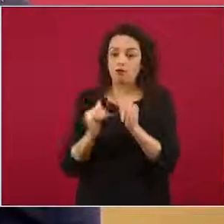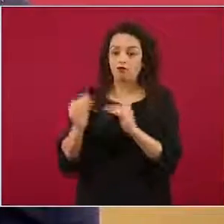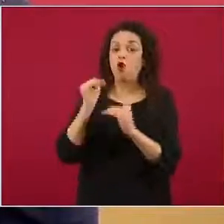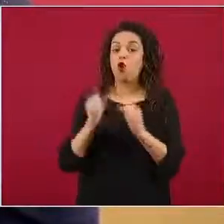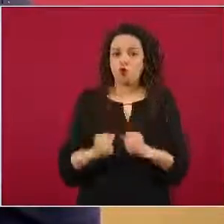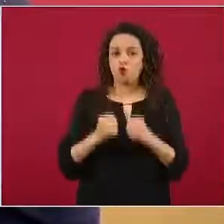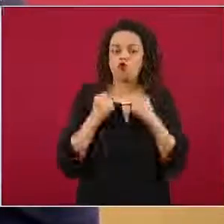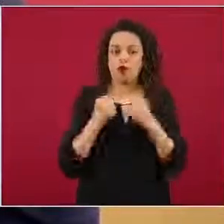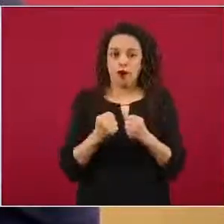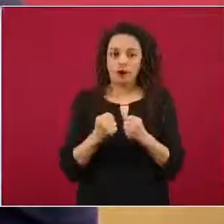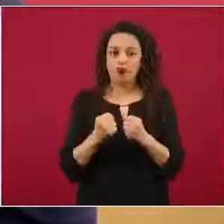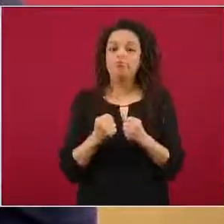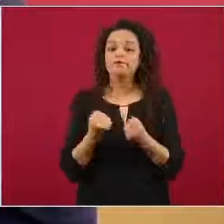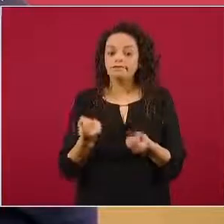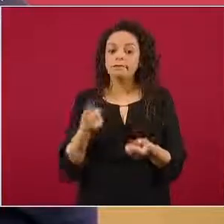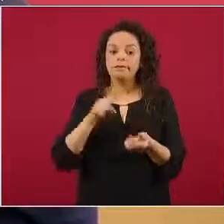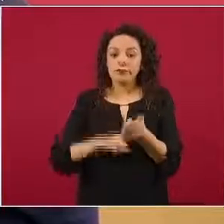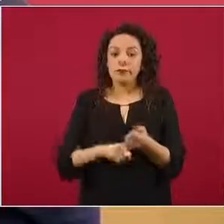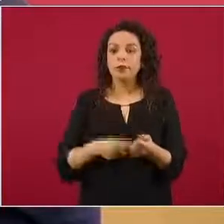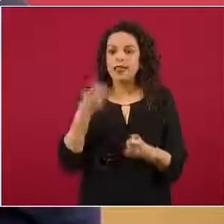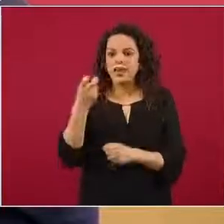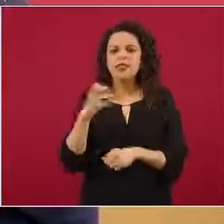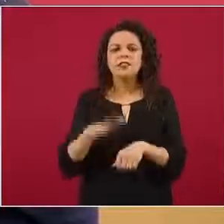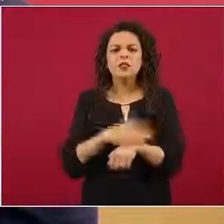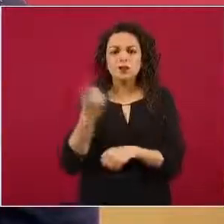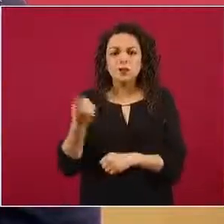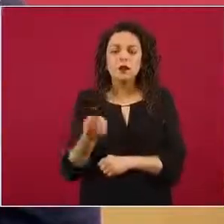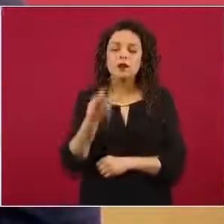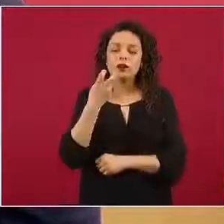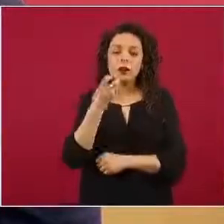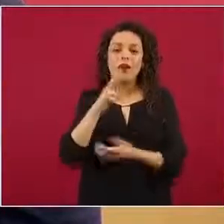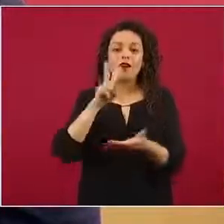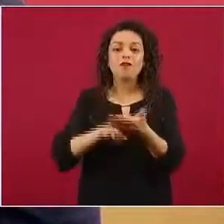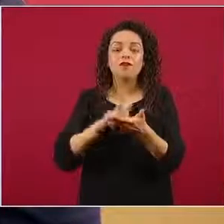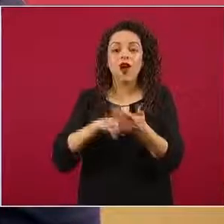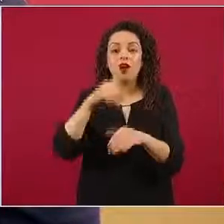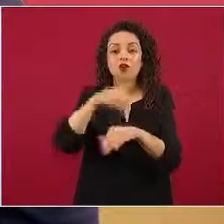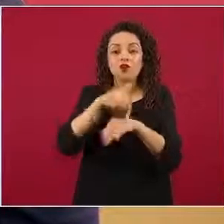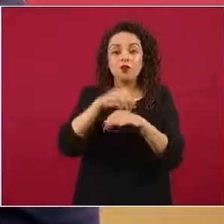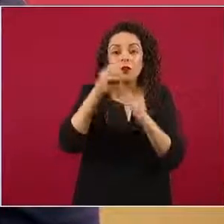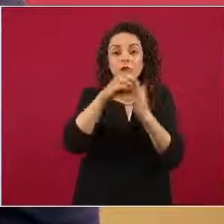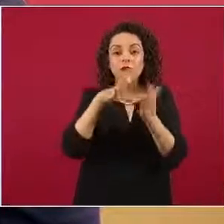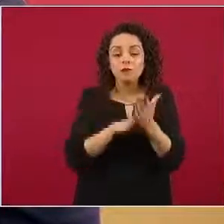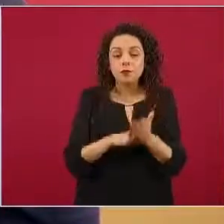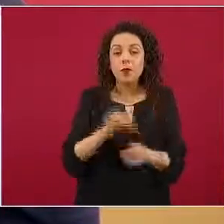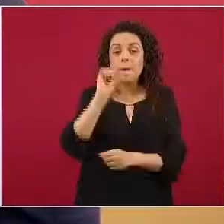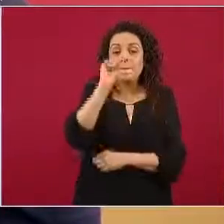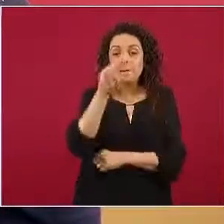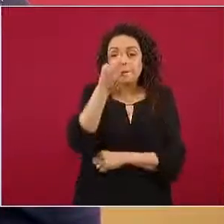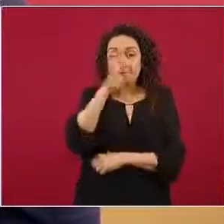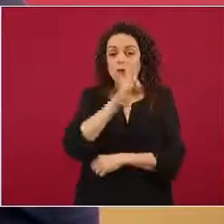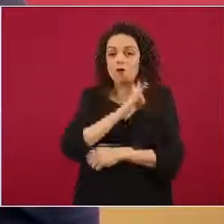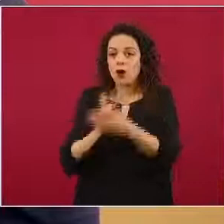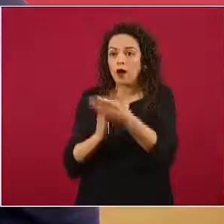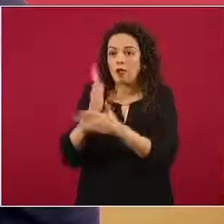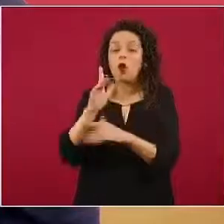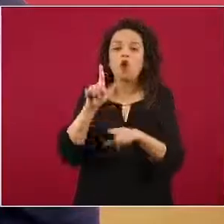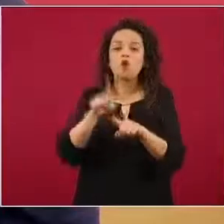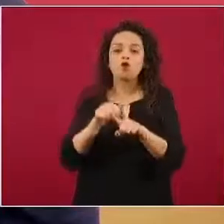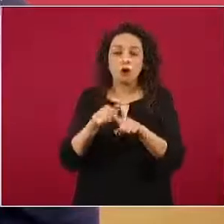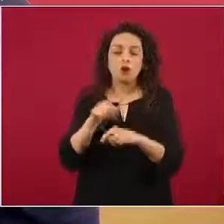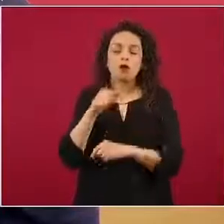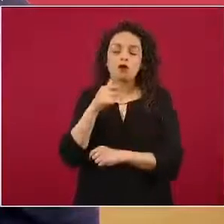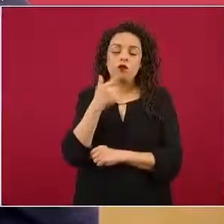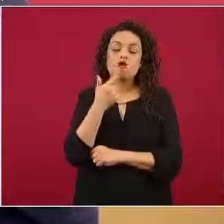mencionamos, es precisamente porque tienen estos valores que los están acercando a un rojo. Ahora, más allá de la medición que en su